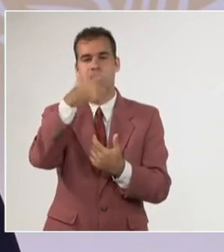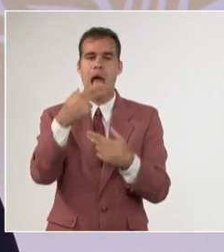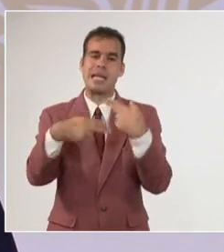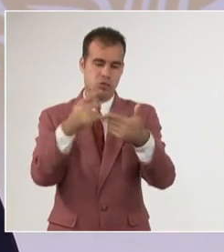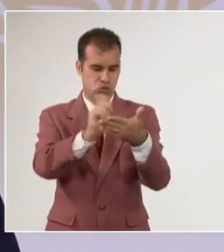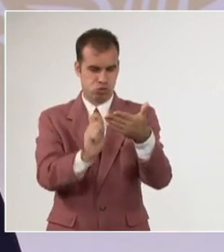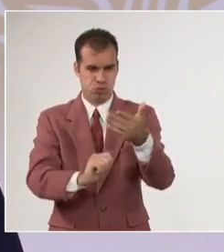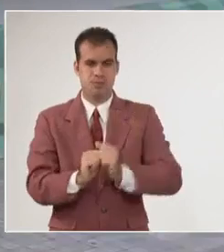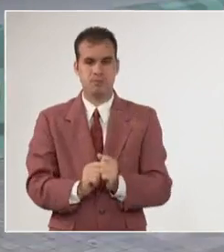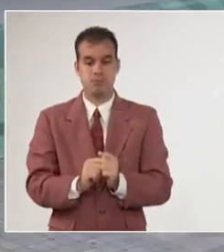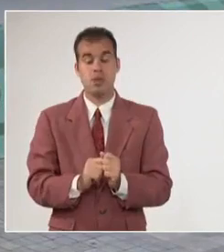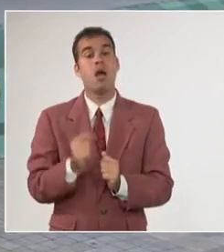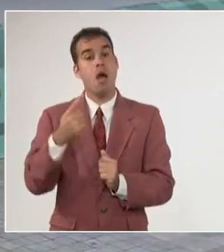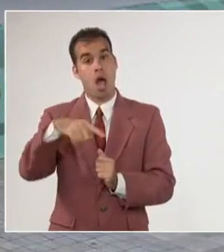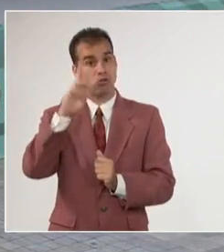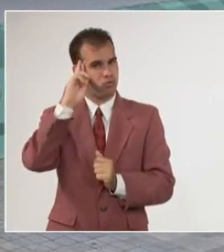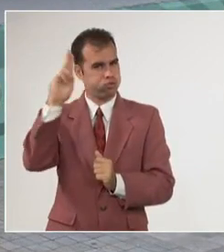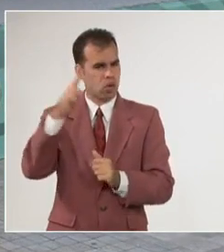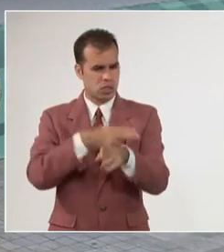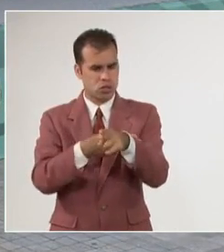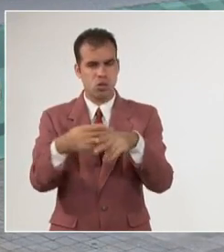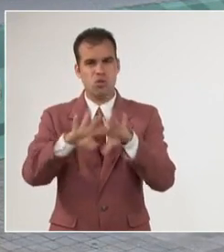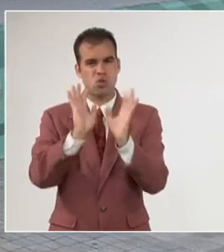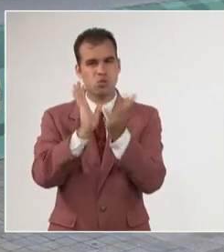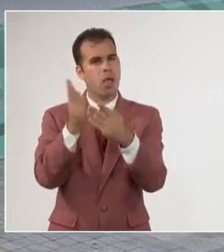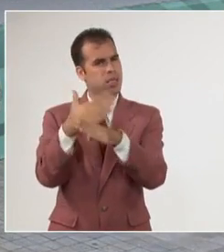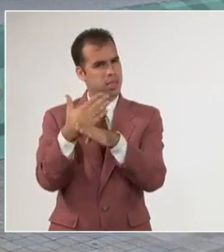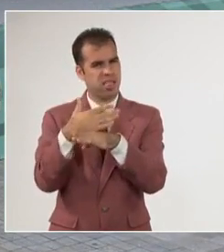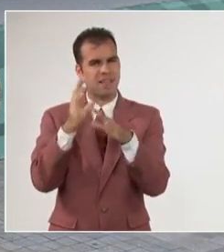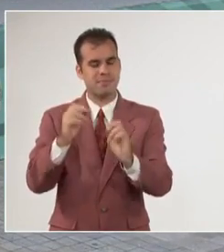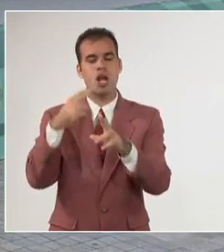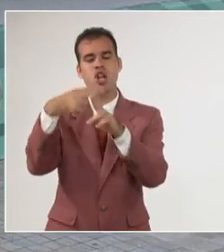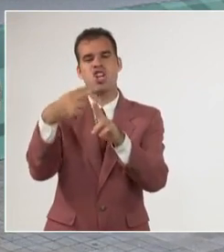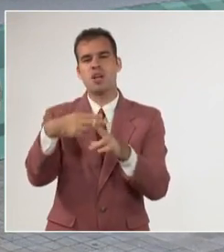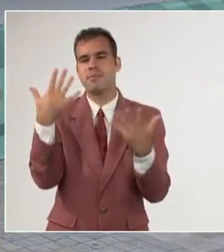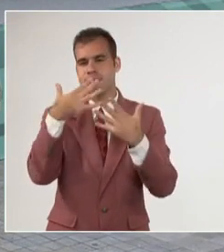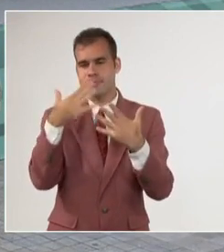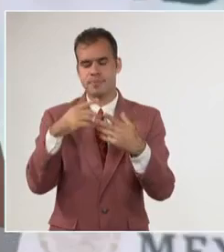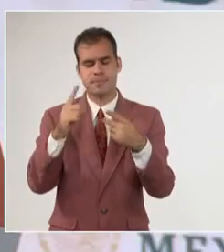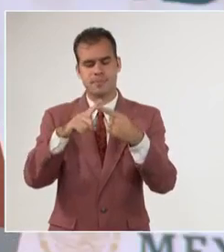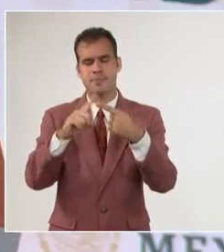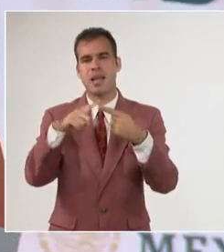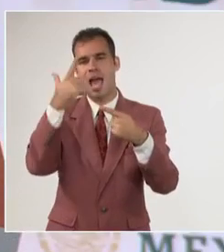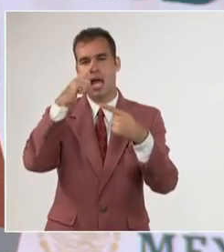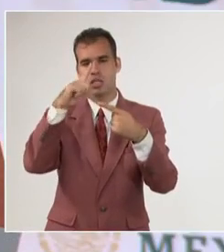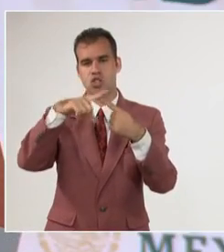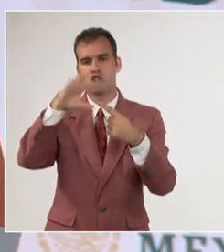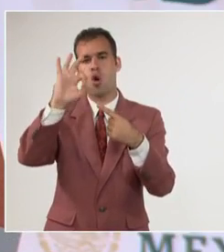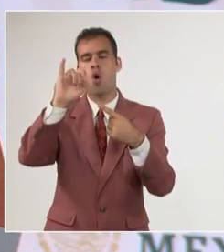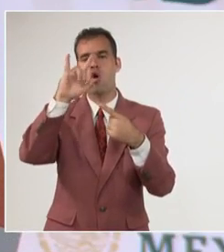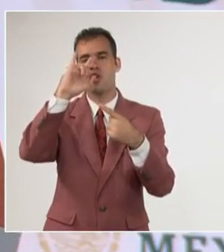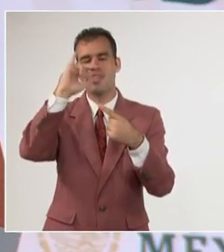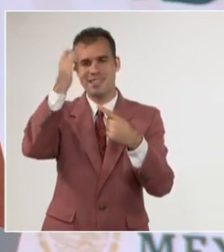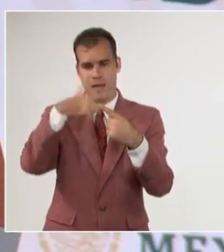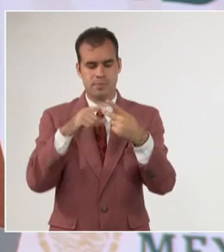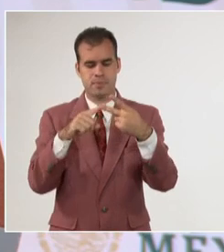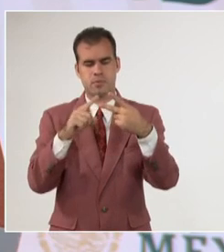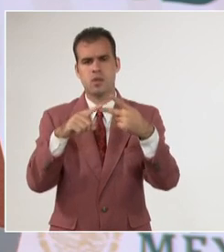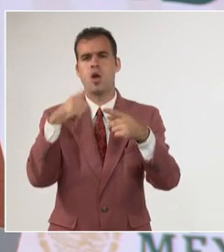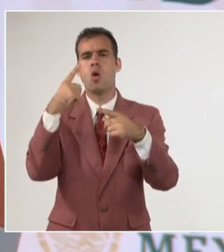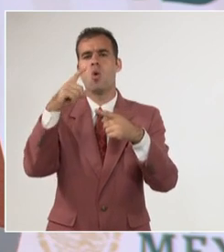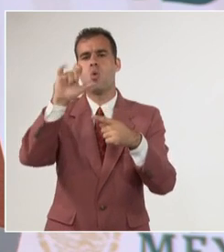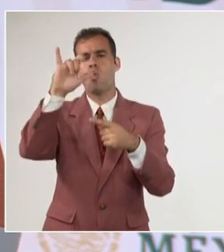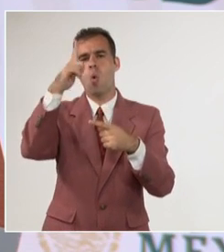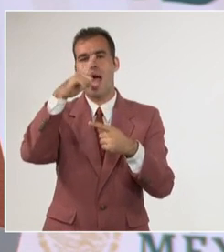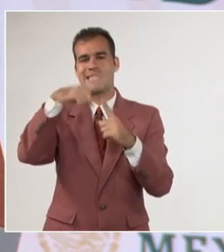en la historia cubana, entre muchos otros, los nombres de María Antonia González, Antonio del Conde, el Cuate,